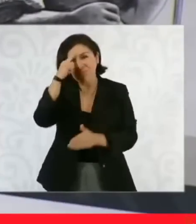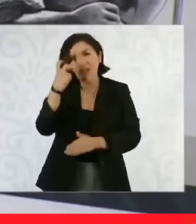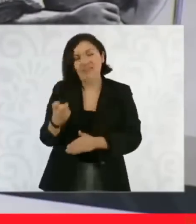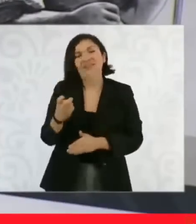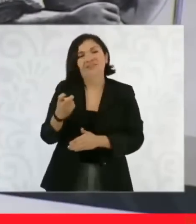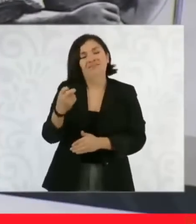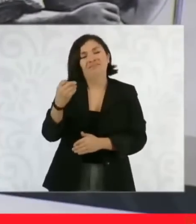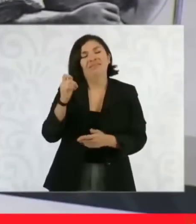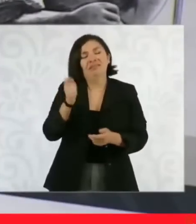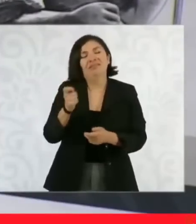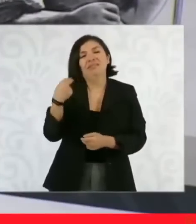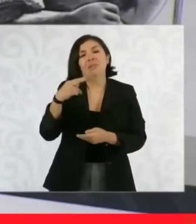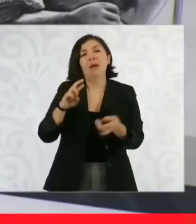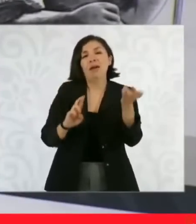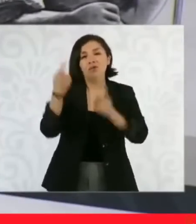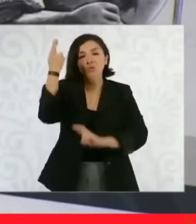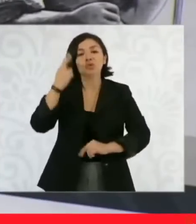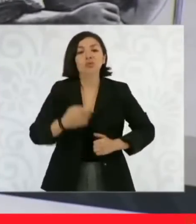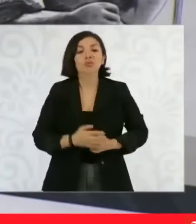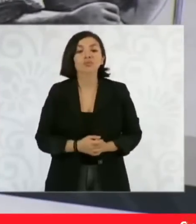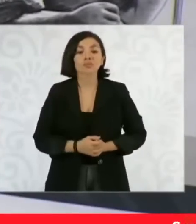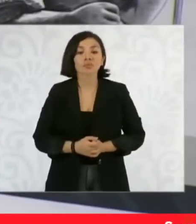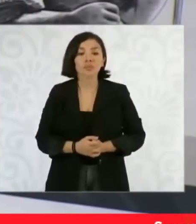movimiento revolucionario.